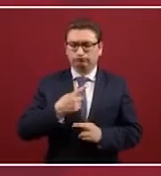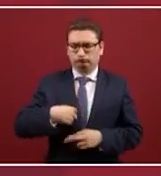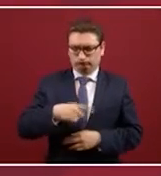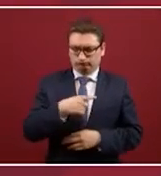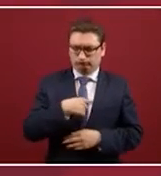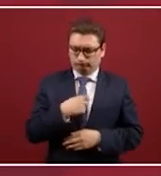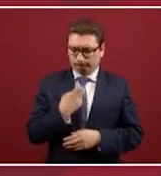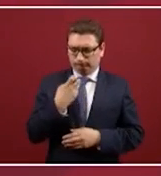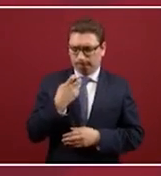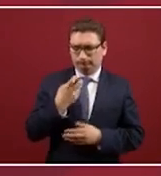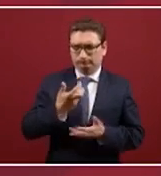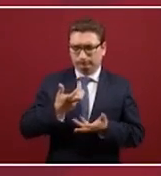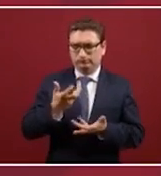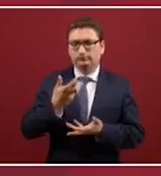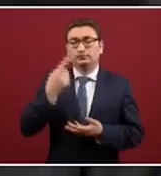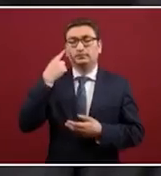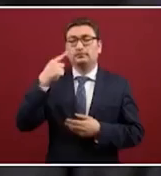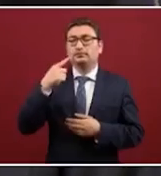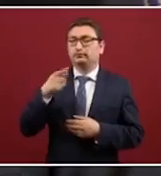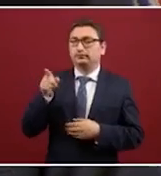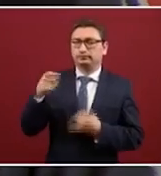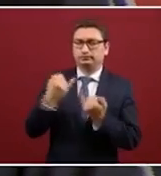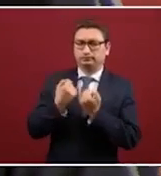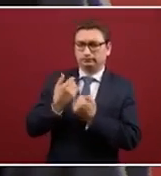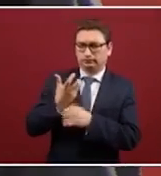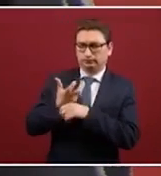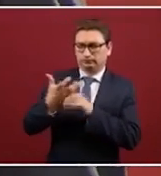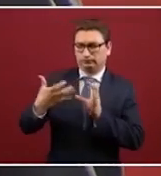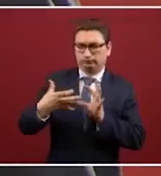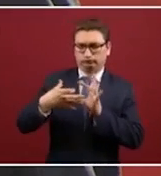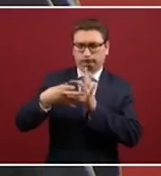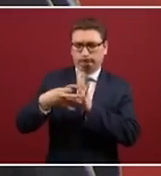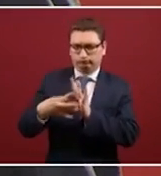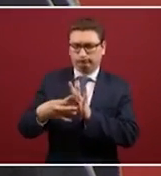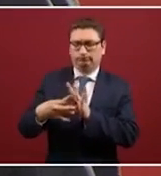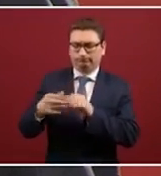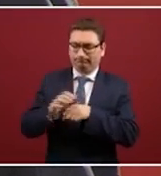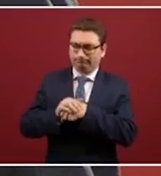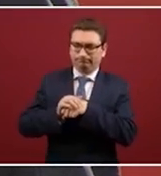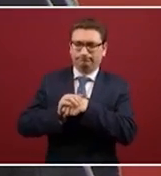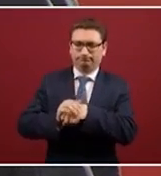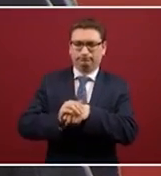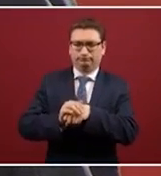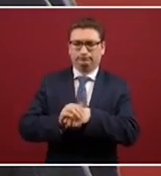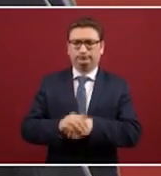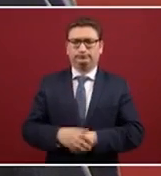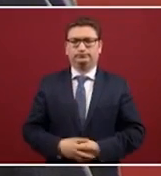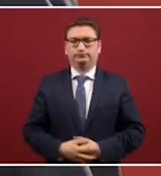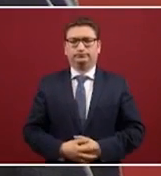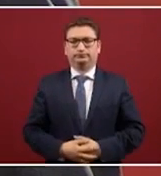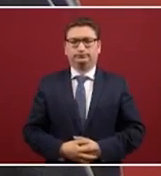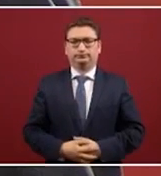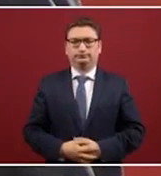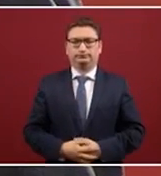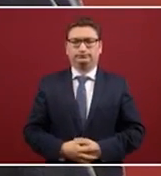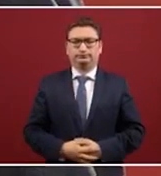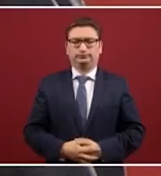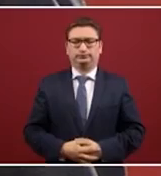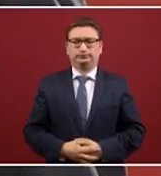en favor de la amistad con el pueblo de eeuu